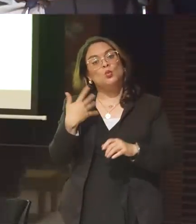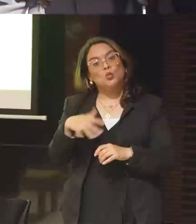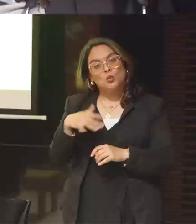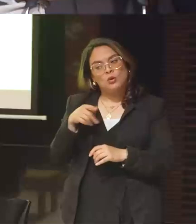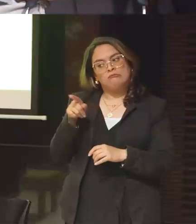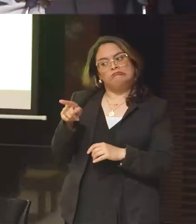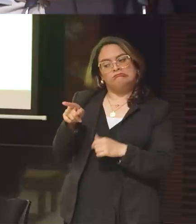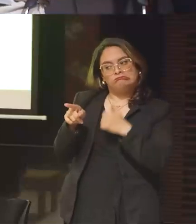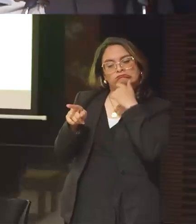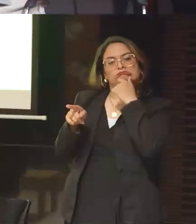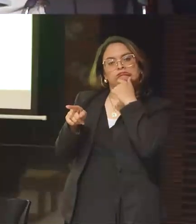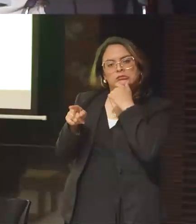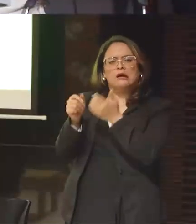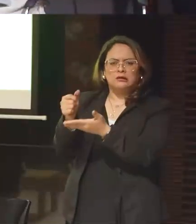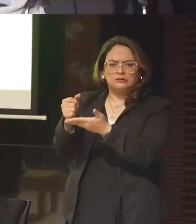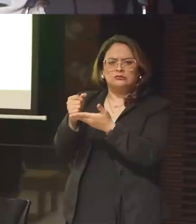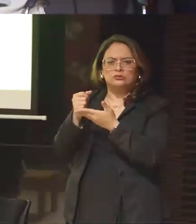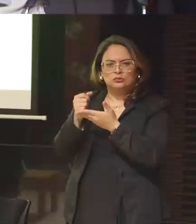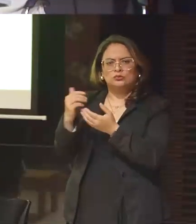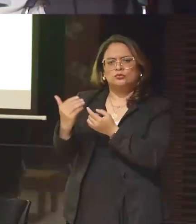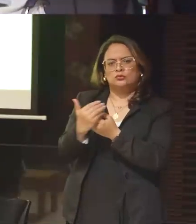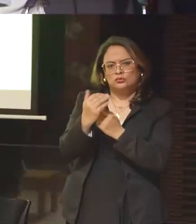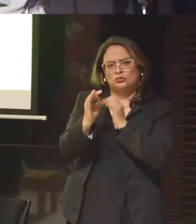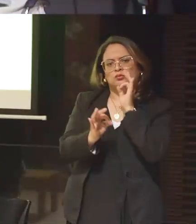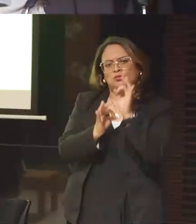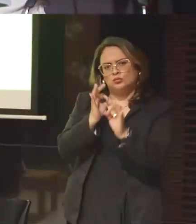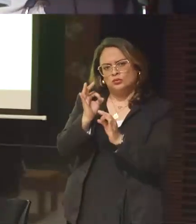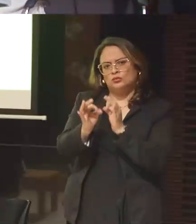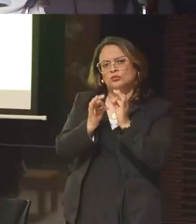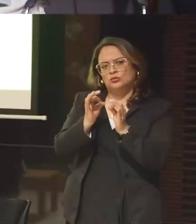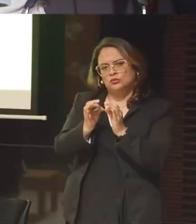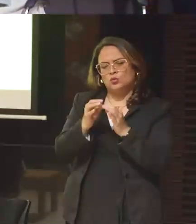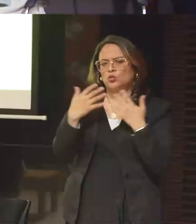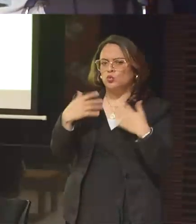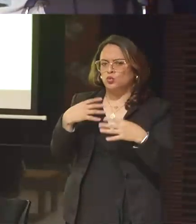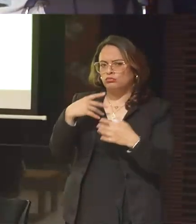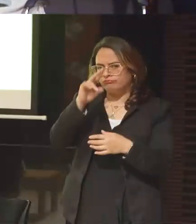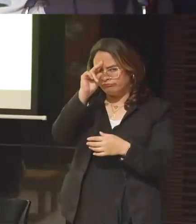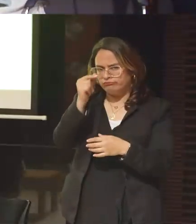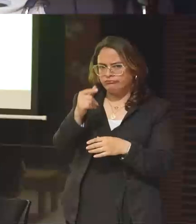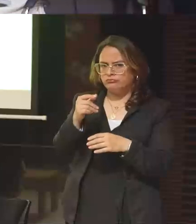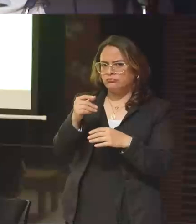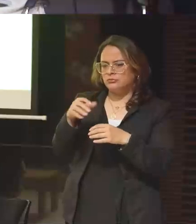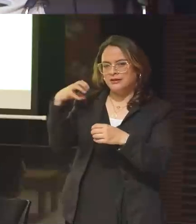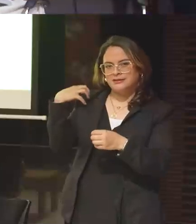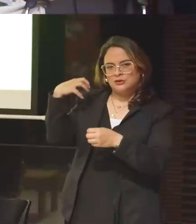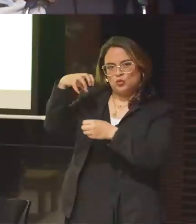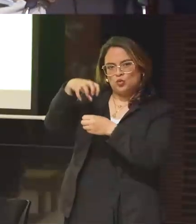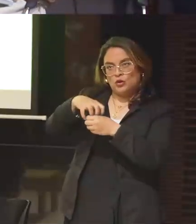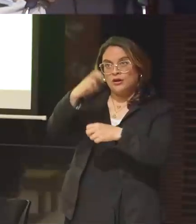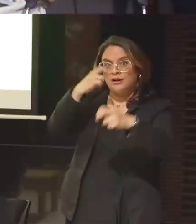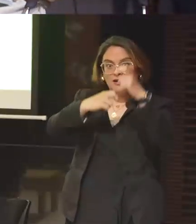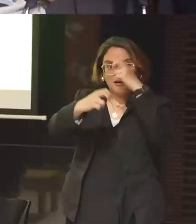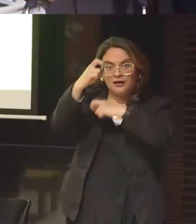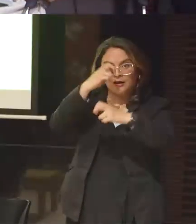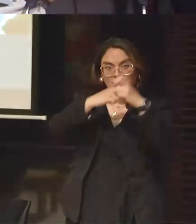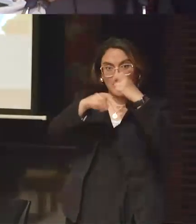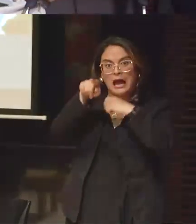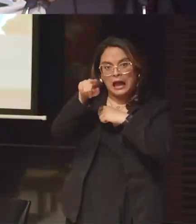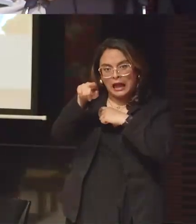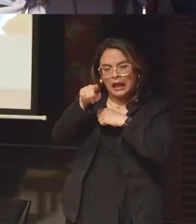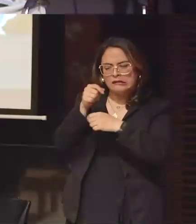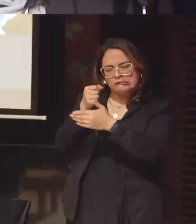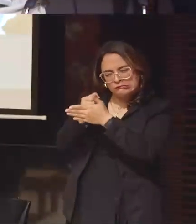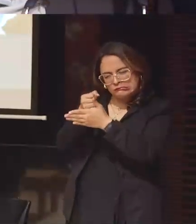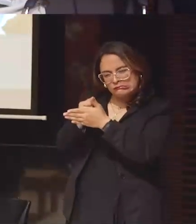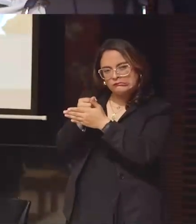elemento protector en el cable. El trabajo que se hace con la comunidad en Ciudad Bolívar es un trabajo súper